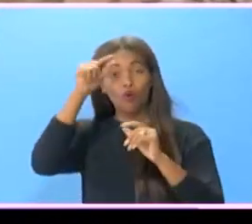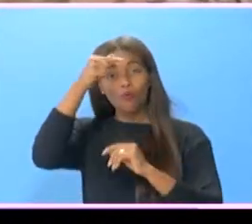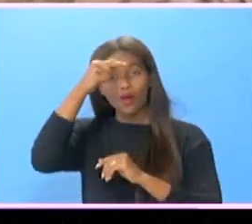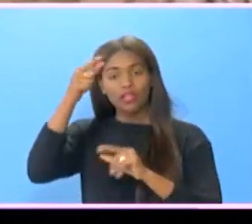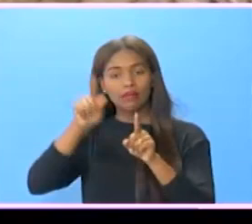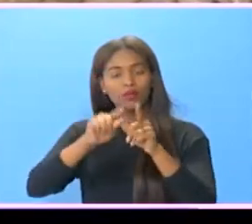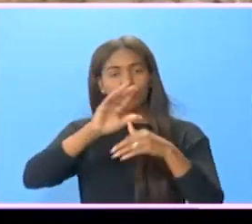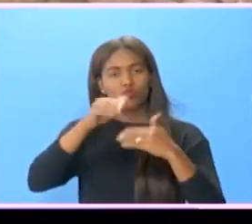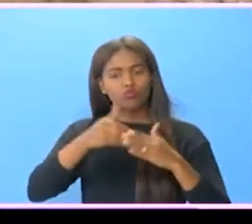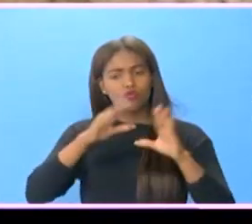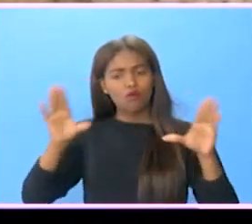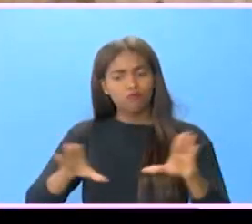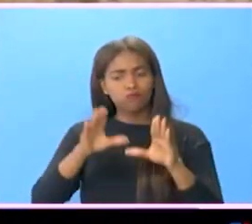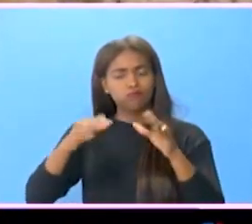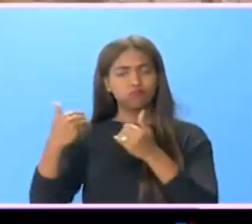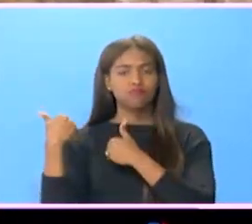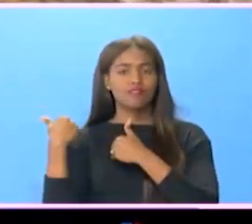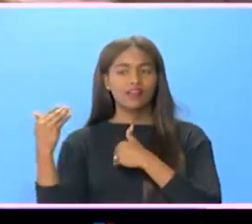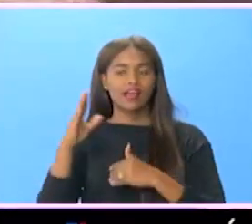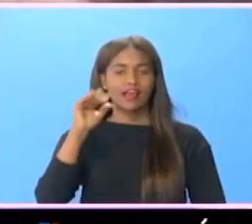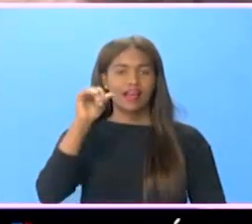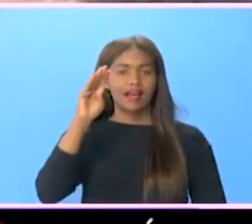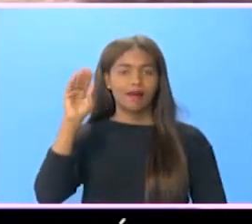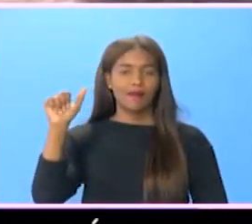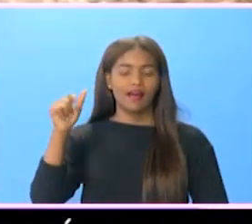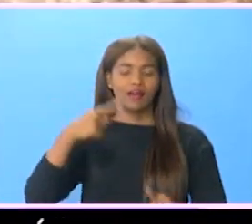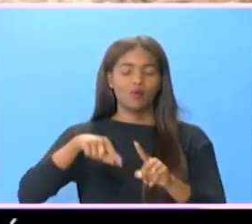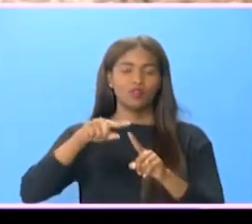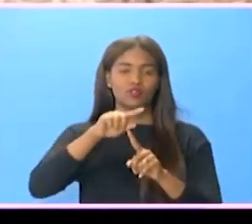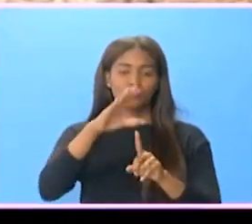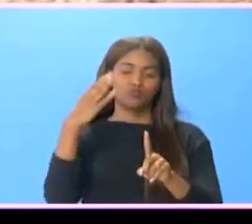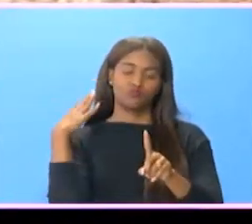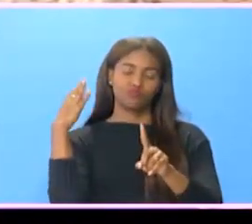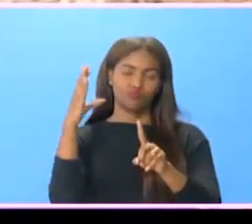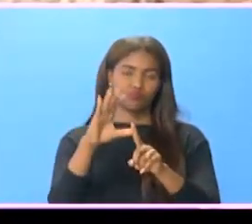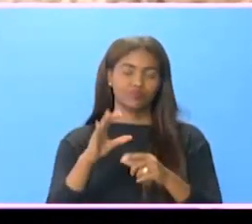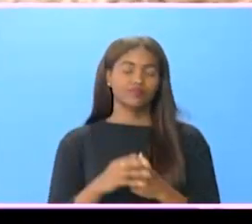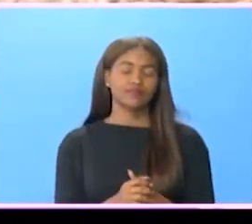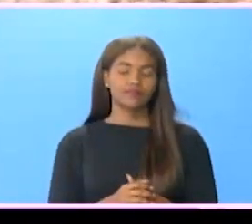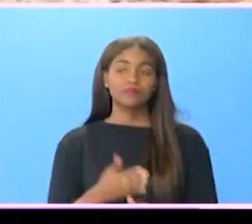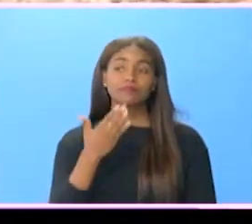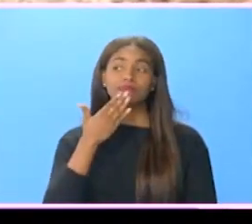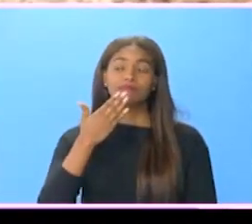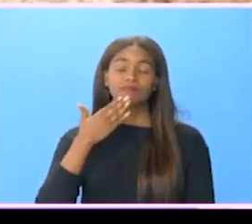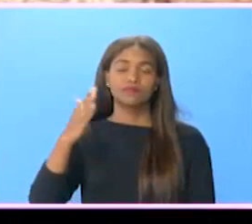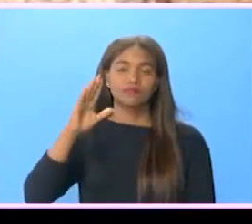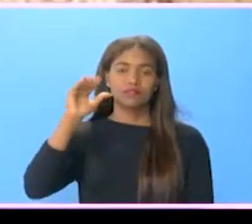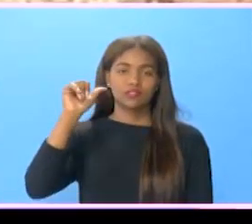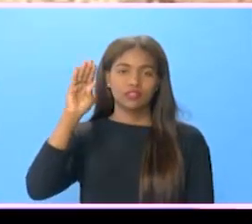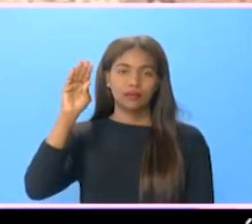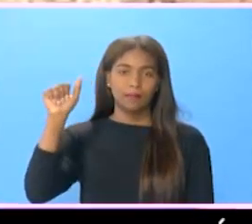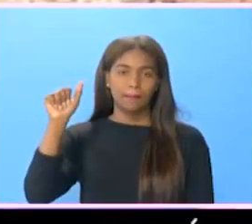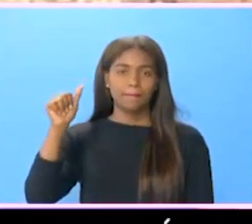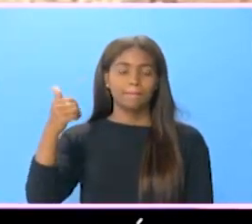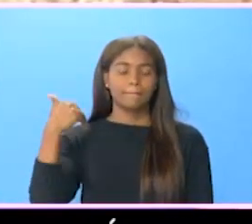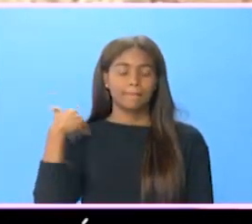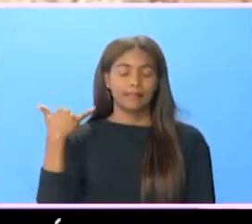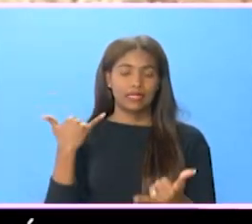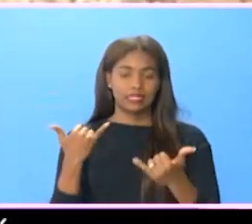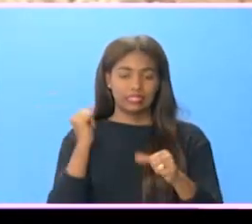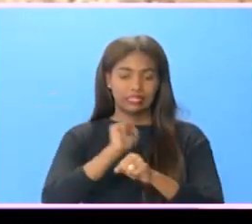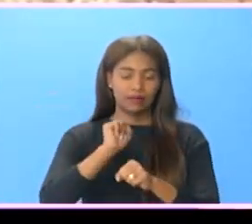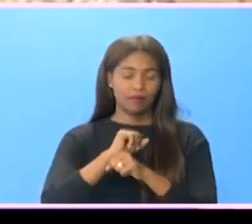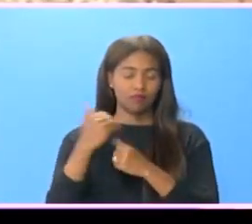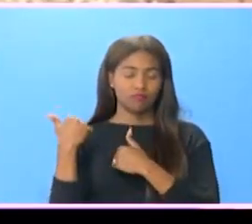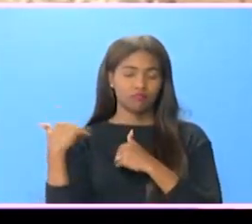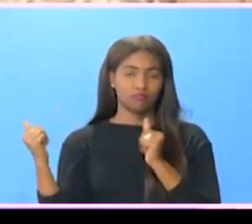las acciones que realiza Cava Romero desde sus funciones. Gracias a Olmedo Cava, que tomó la iniciativa, que